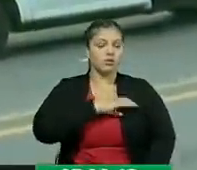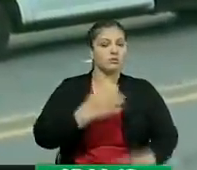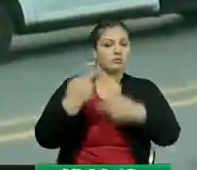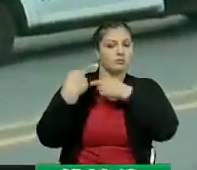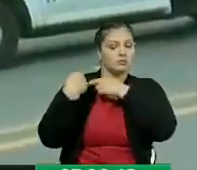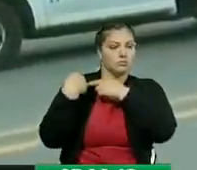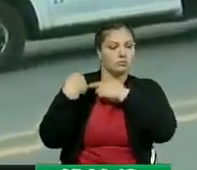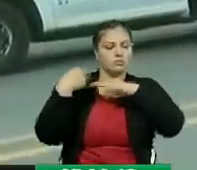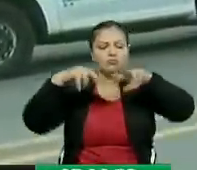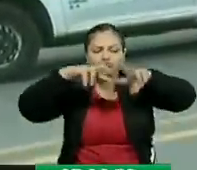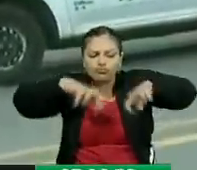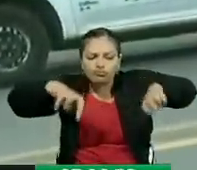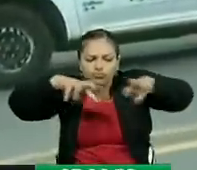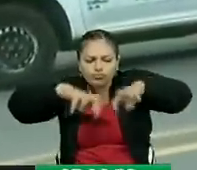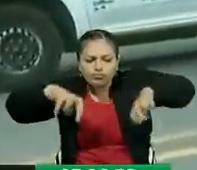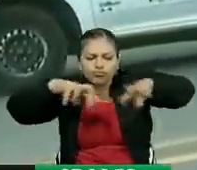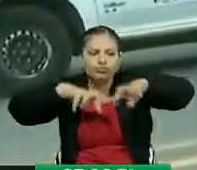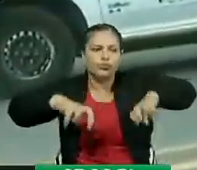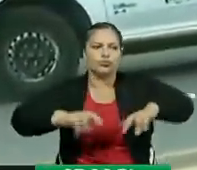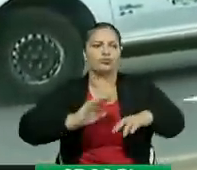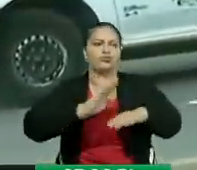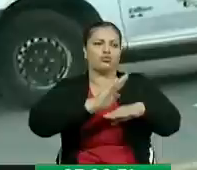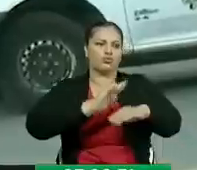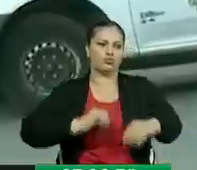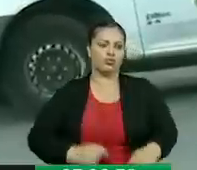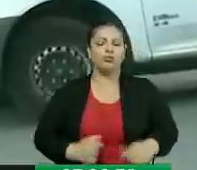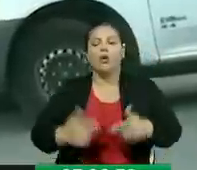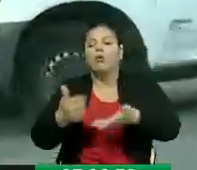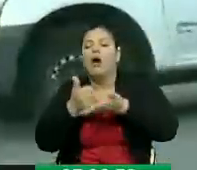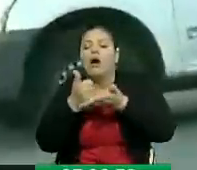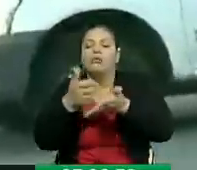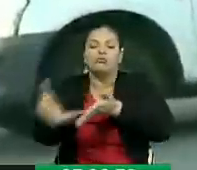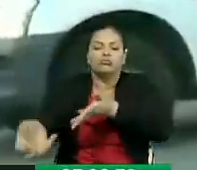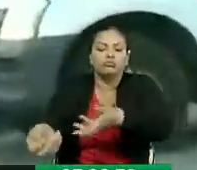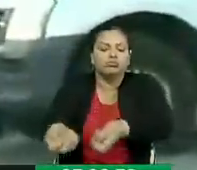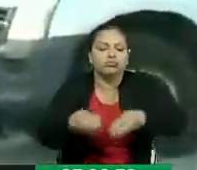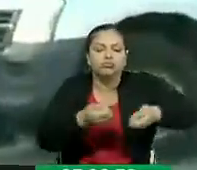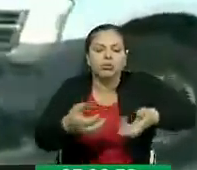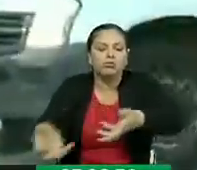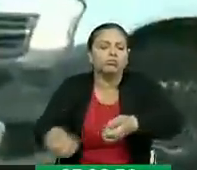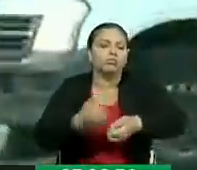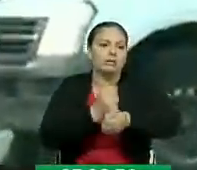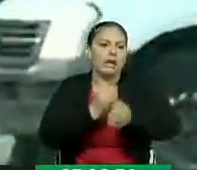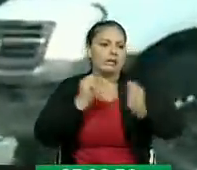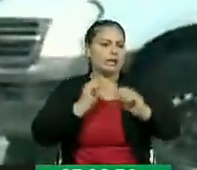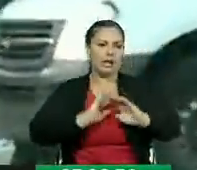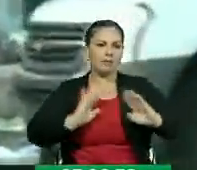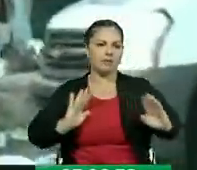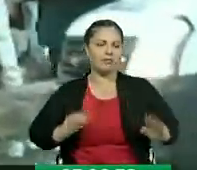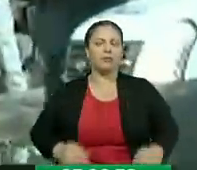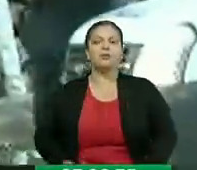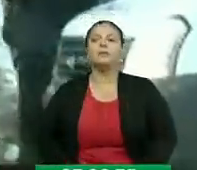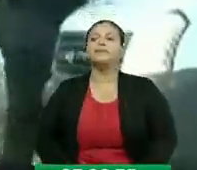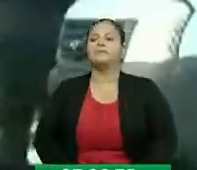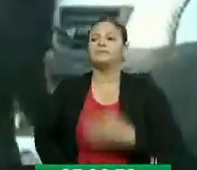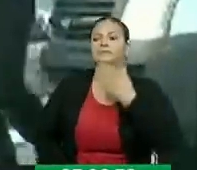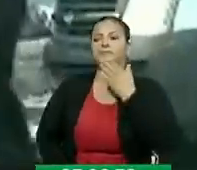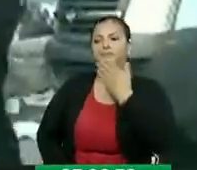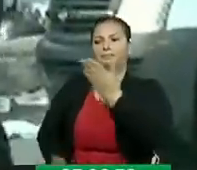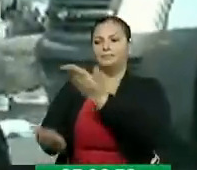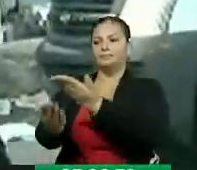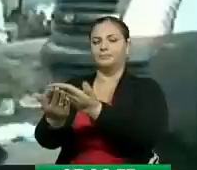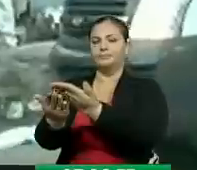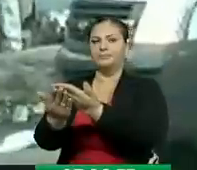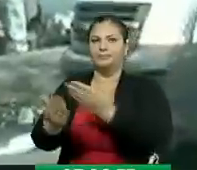dará el diagnóstico final por qué se produjo el accidente. Bueno, agradecemos a la teniente Verónica Tapanta del Cuerpo de Bomberos de